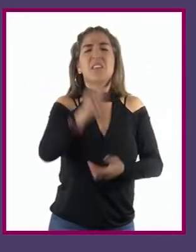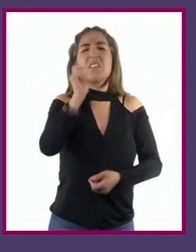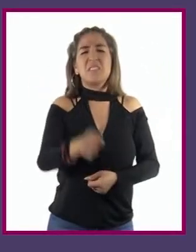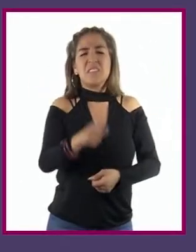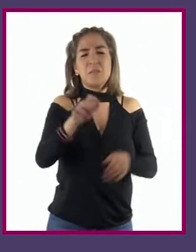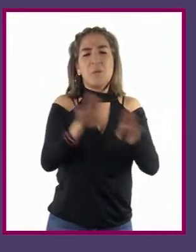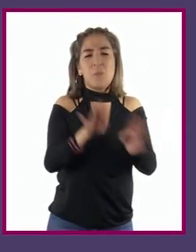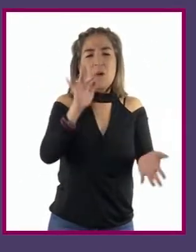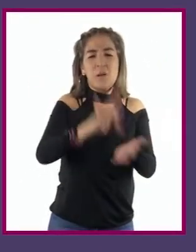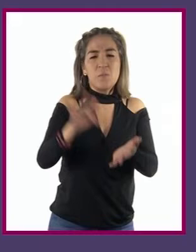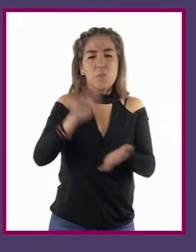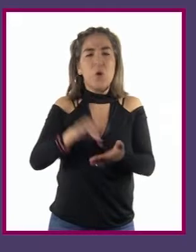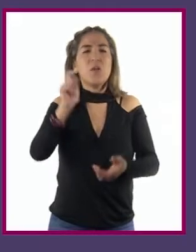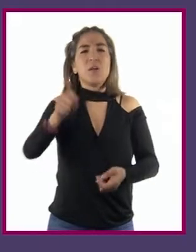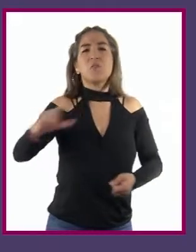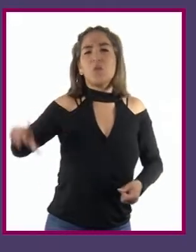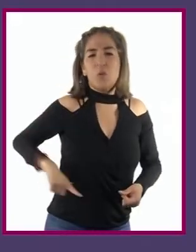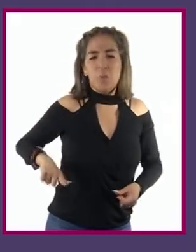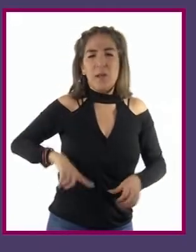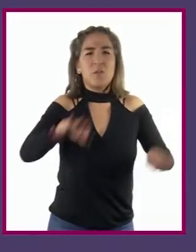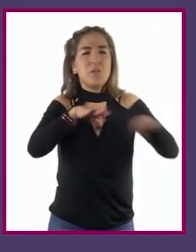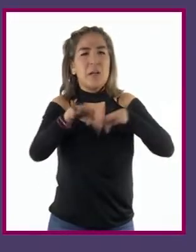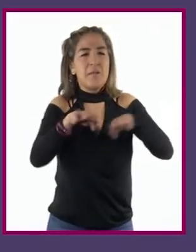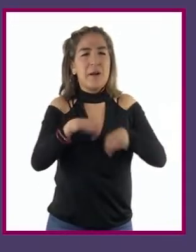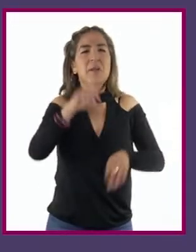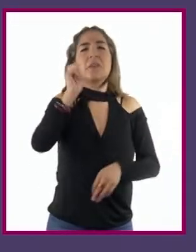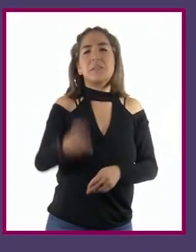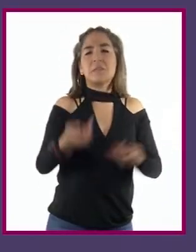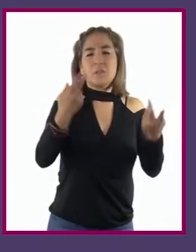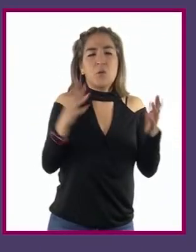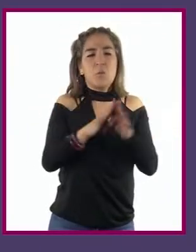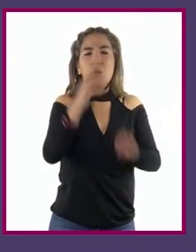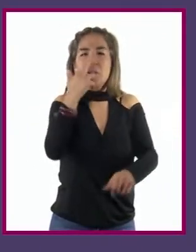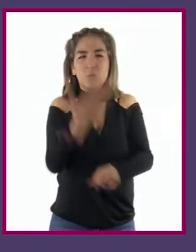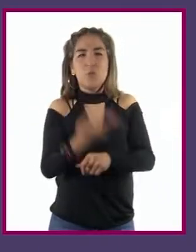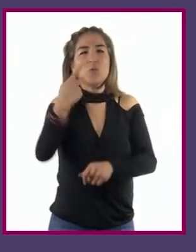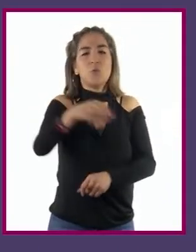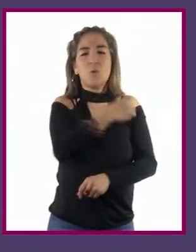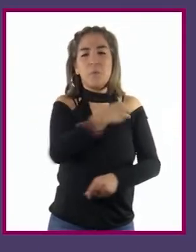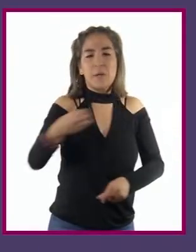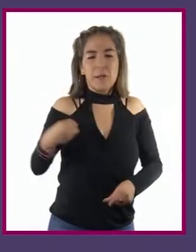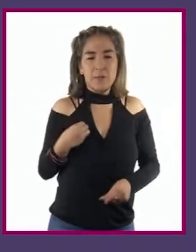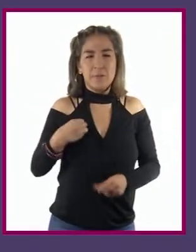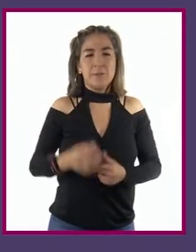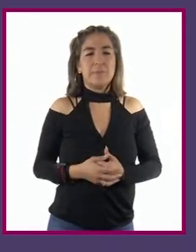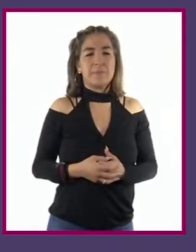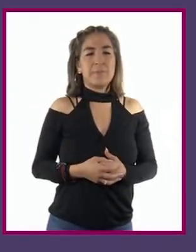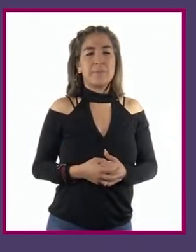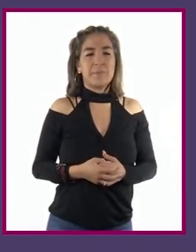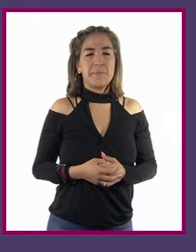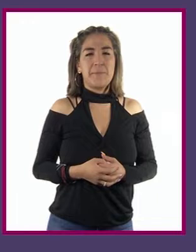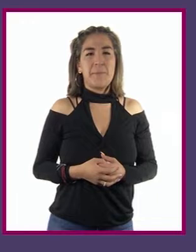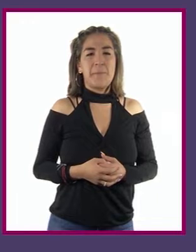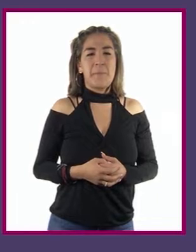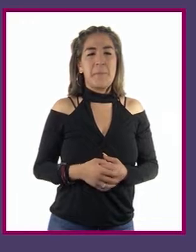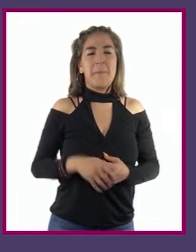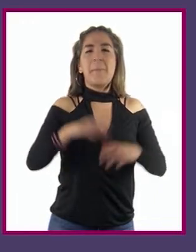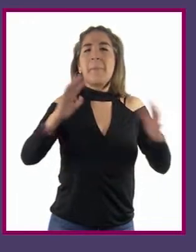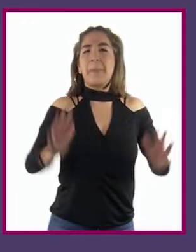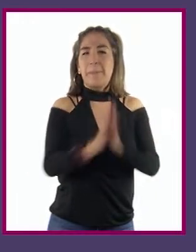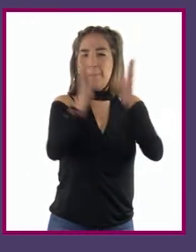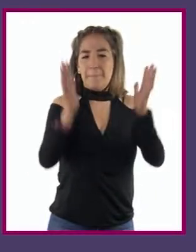servidor público? ¿Por qué es importante conocer sus obligaciones y responsabilidades? En una